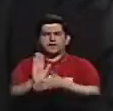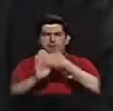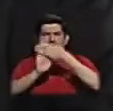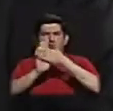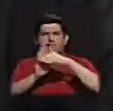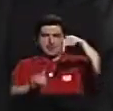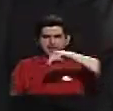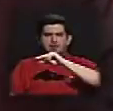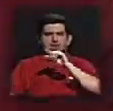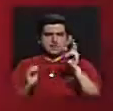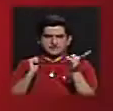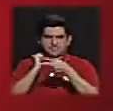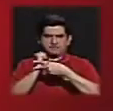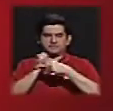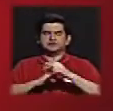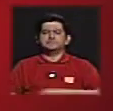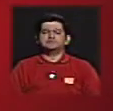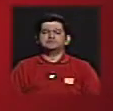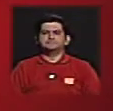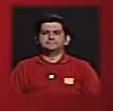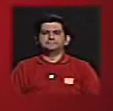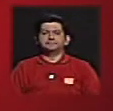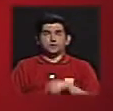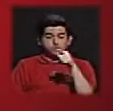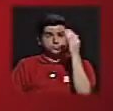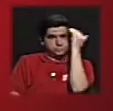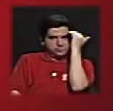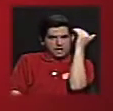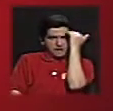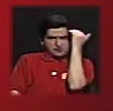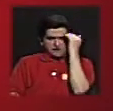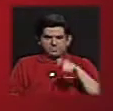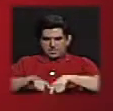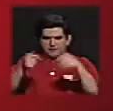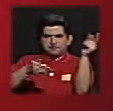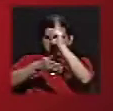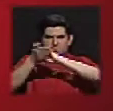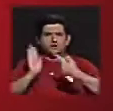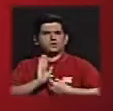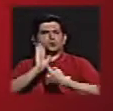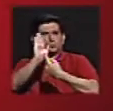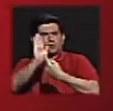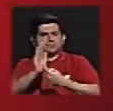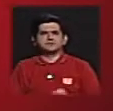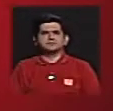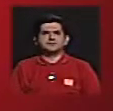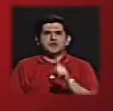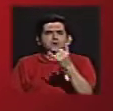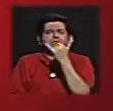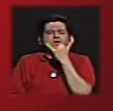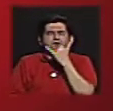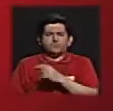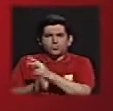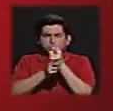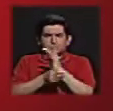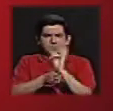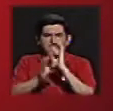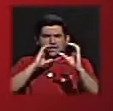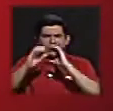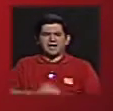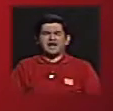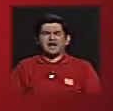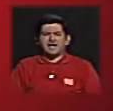portada de esta edición. En esta ocasión usted se enterará en el Semanario Universidad de cómo un error de la SUTEL retrasó